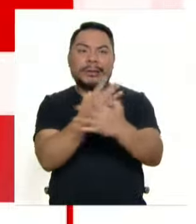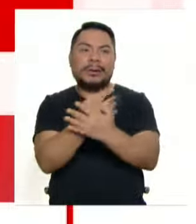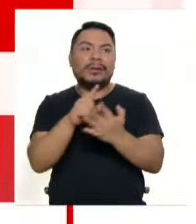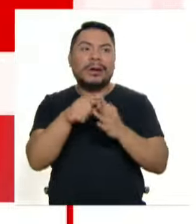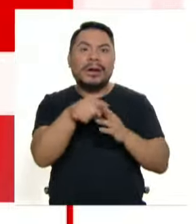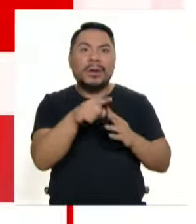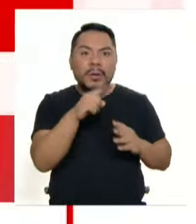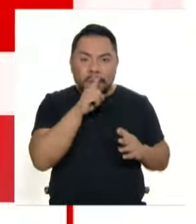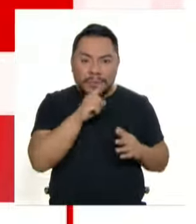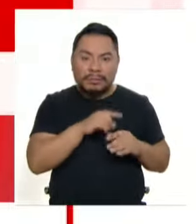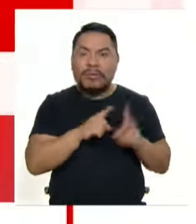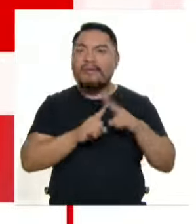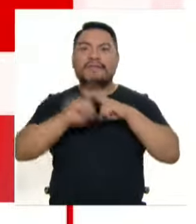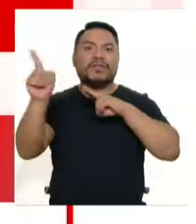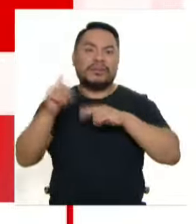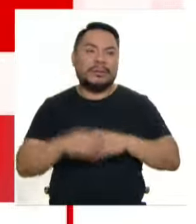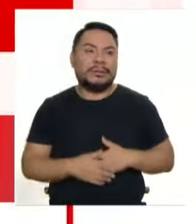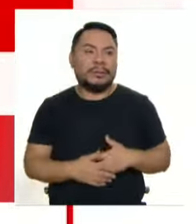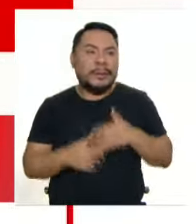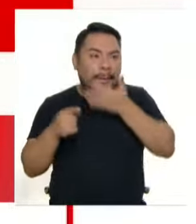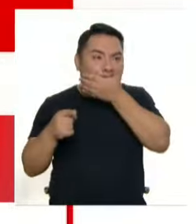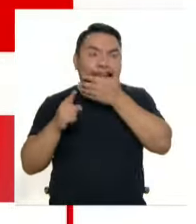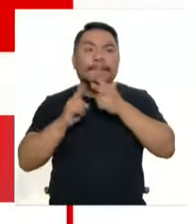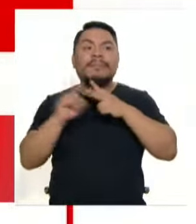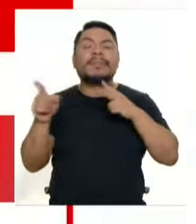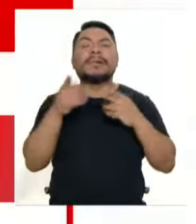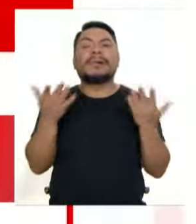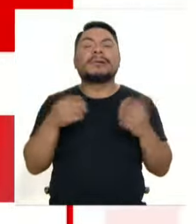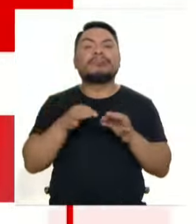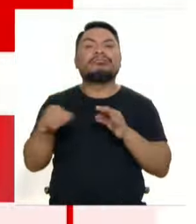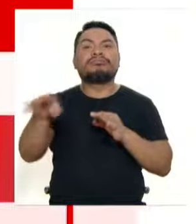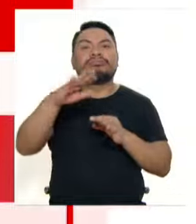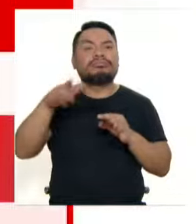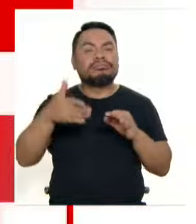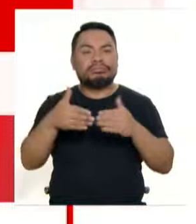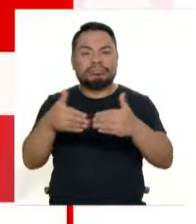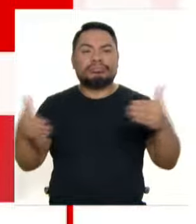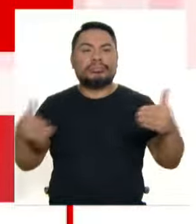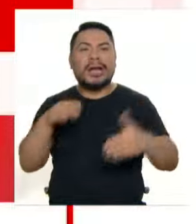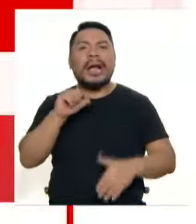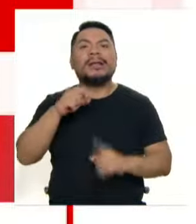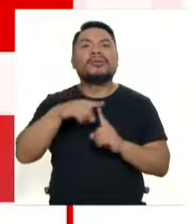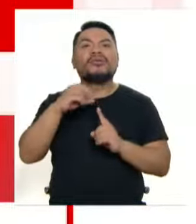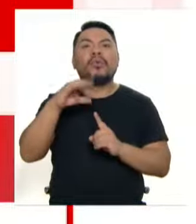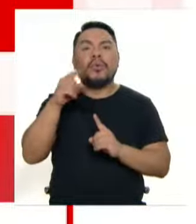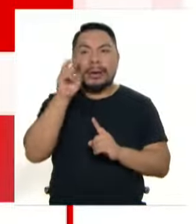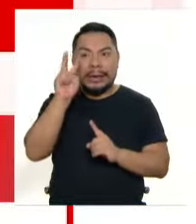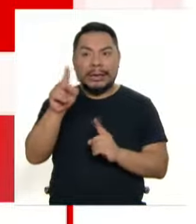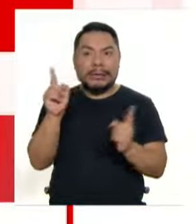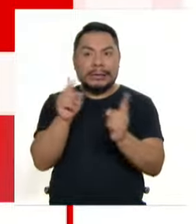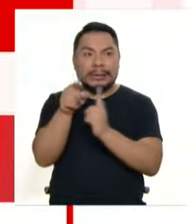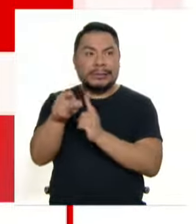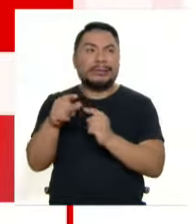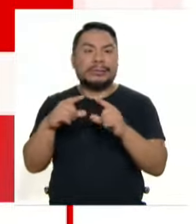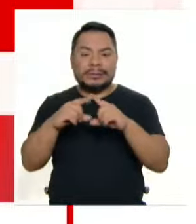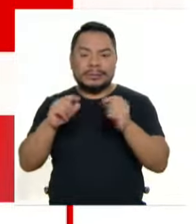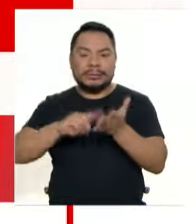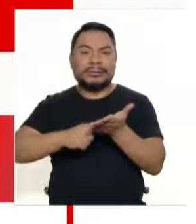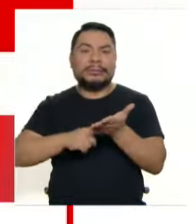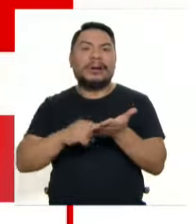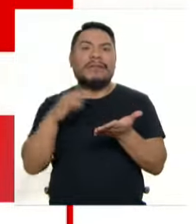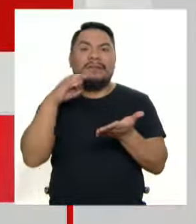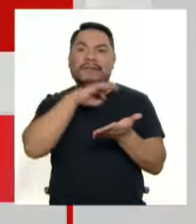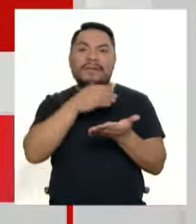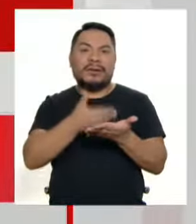un operativo policial cuando pretendía esconderse en el centro del país, saliendo por el terminal de Atocongo. Presentó un documento de